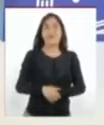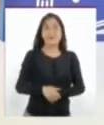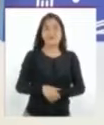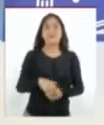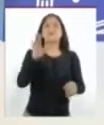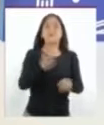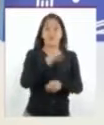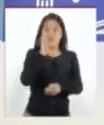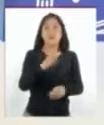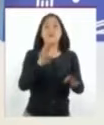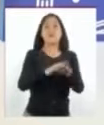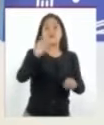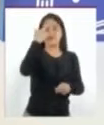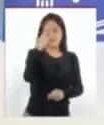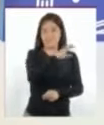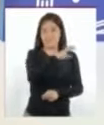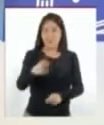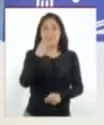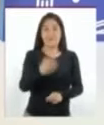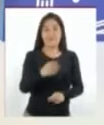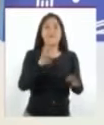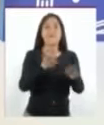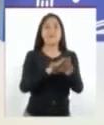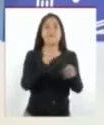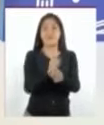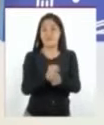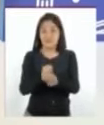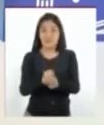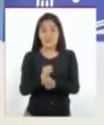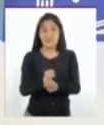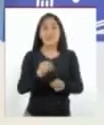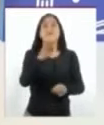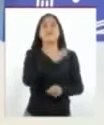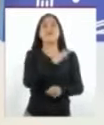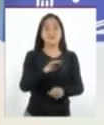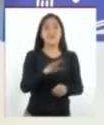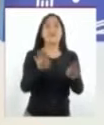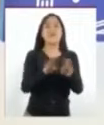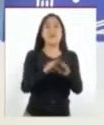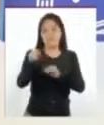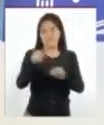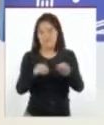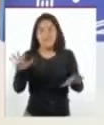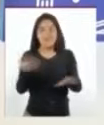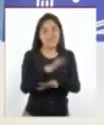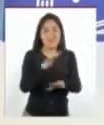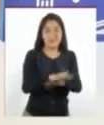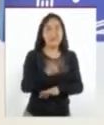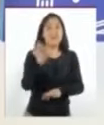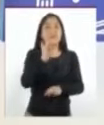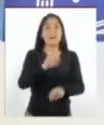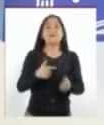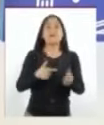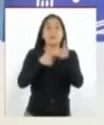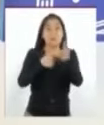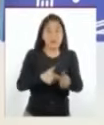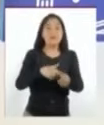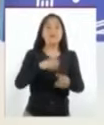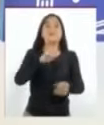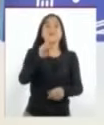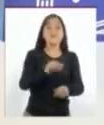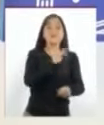preciso que reconozcamos que todas estas investigaciones pueden ser modificadas si es que se descubren vestigios